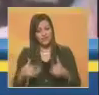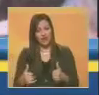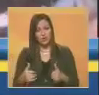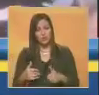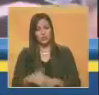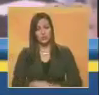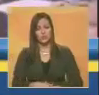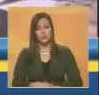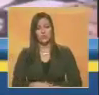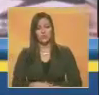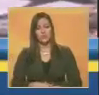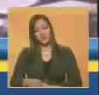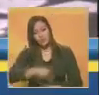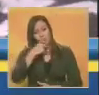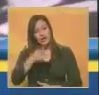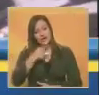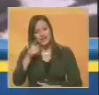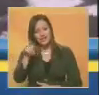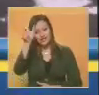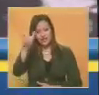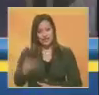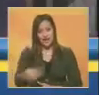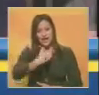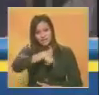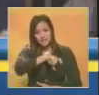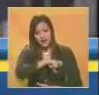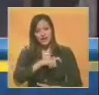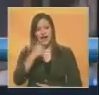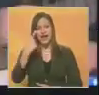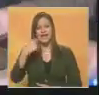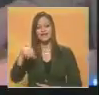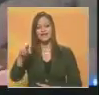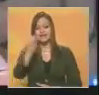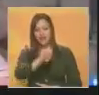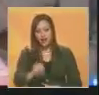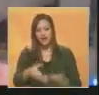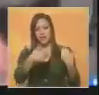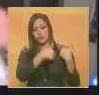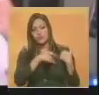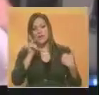de salud el político Gallego fue senador del PP hasta